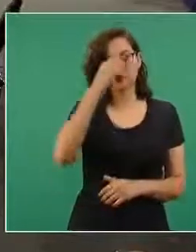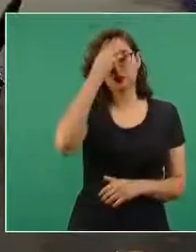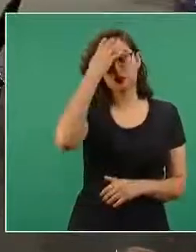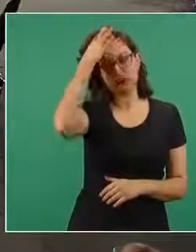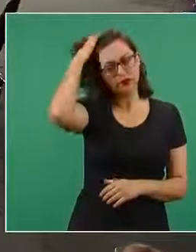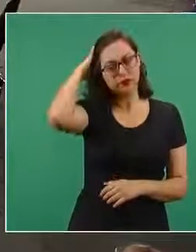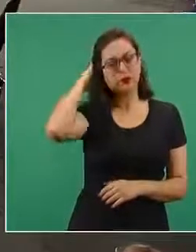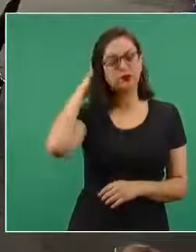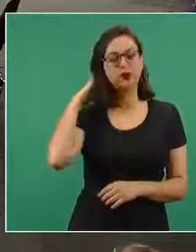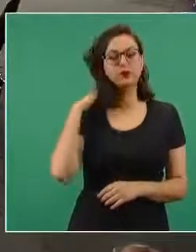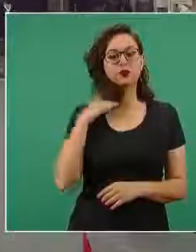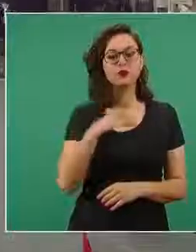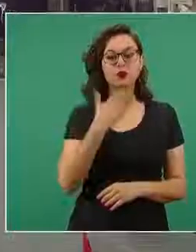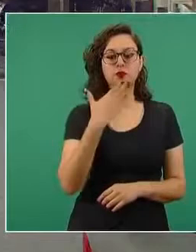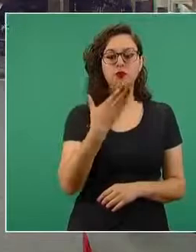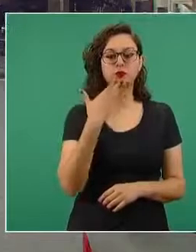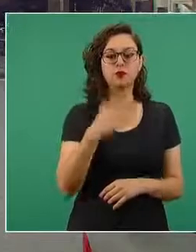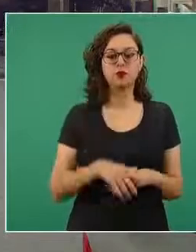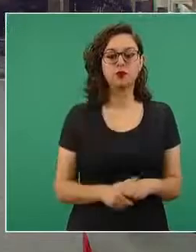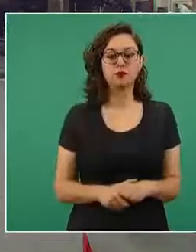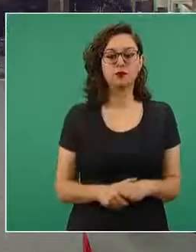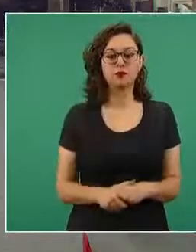Muy bien. Mañana,